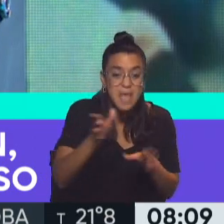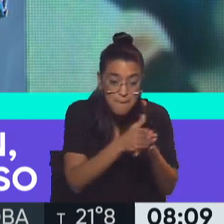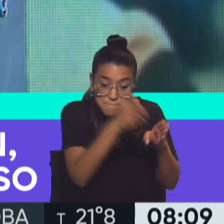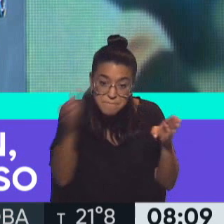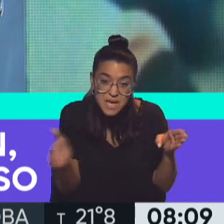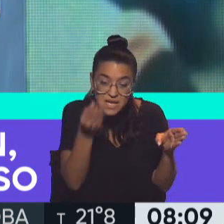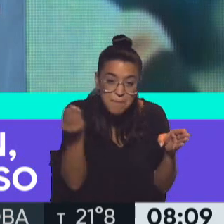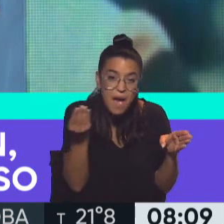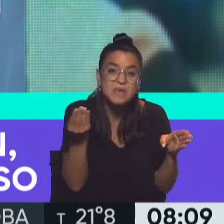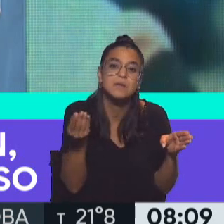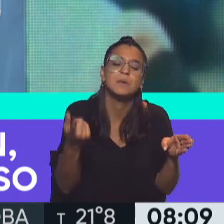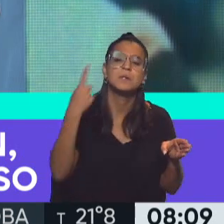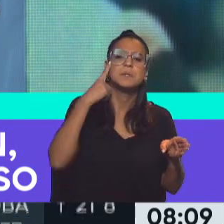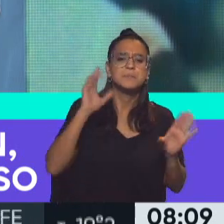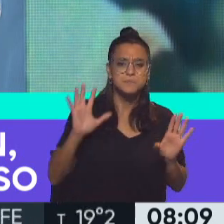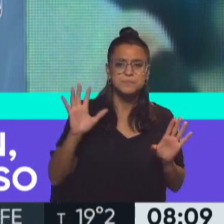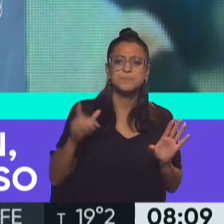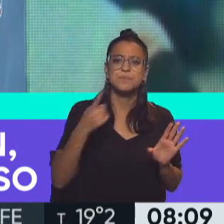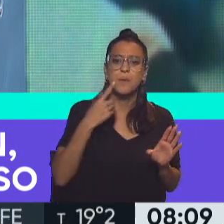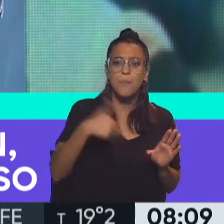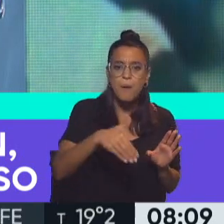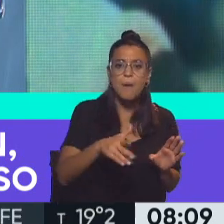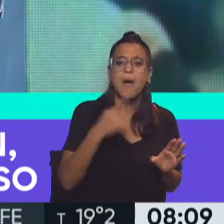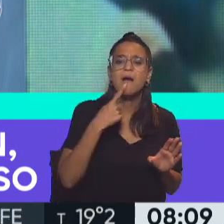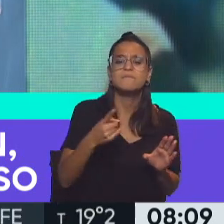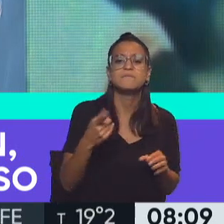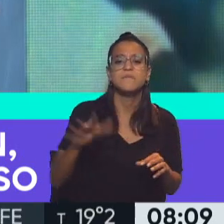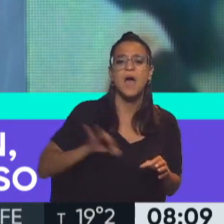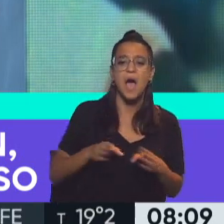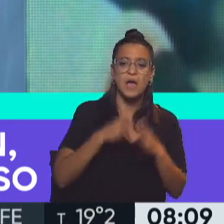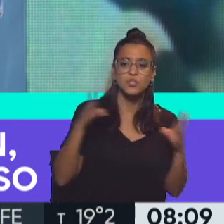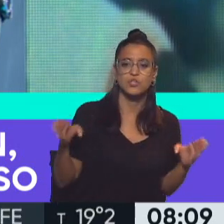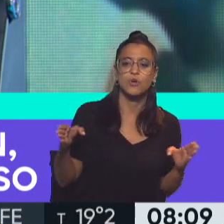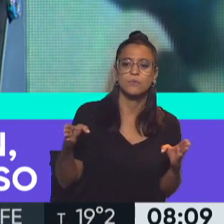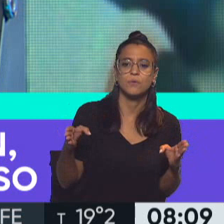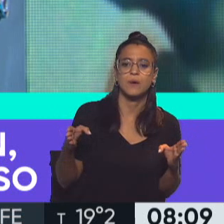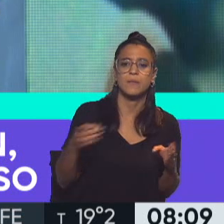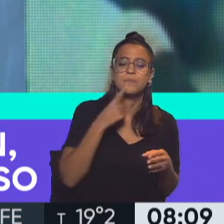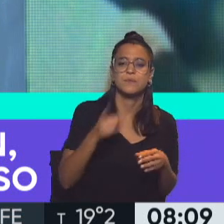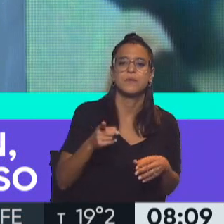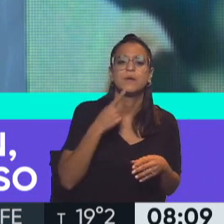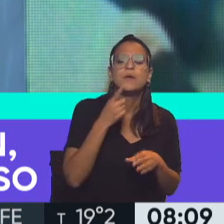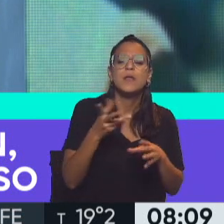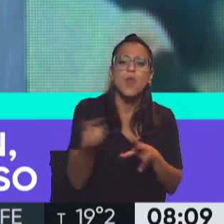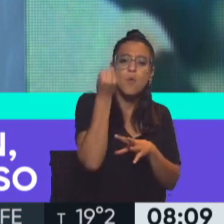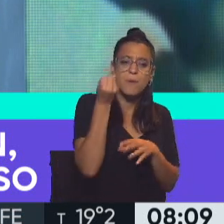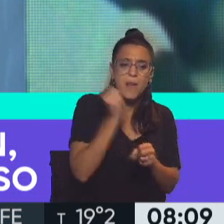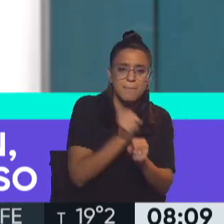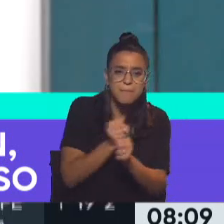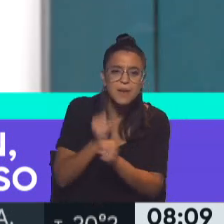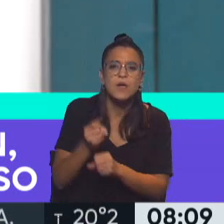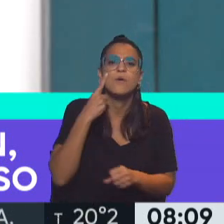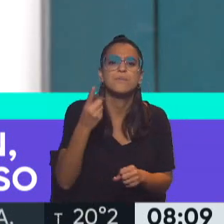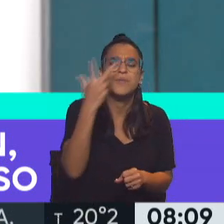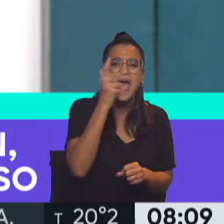uno tiene la expectativa de que llegues a fin de año habiendo recuperado todo lo perdido en materia de empleo en pandemia. Hernán,